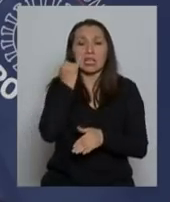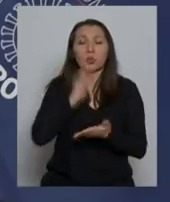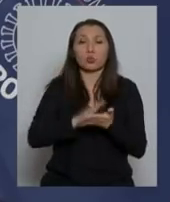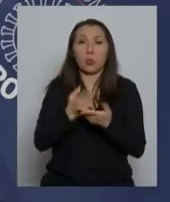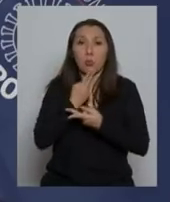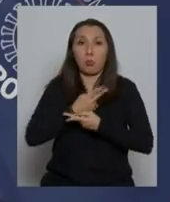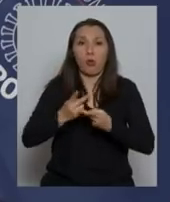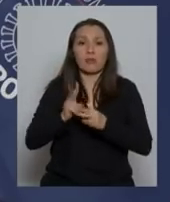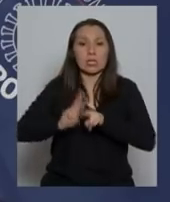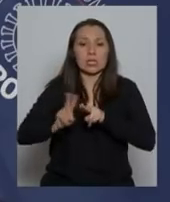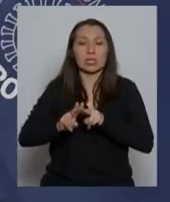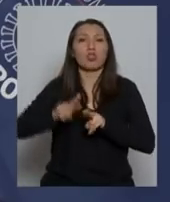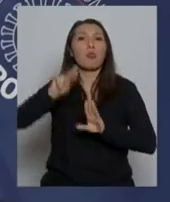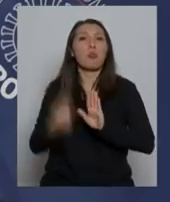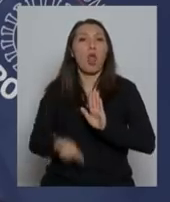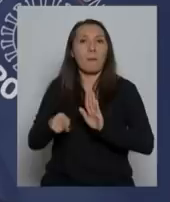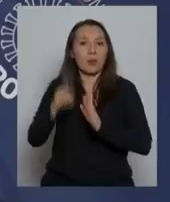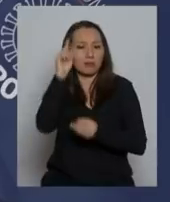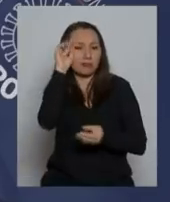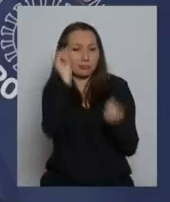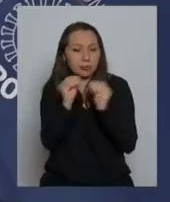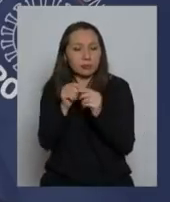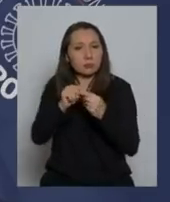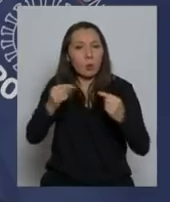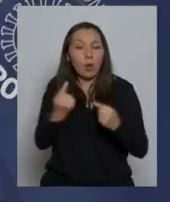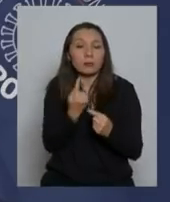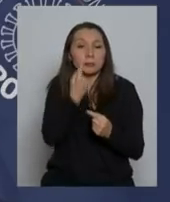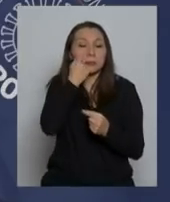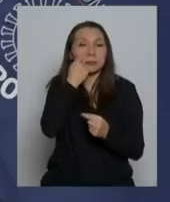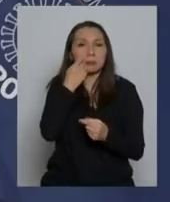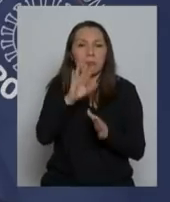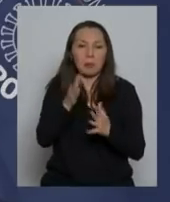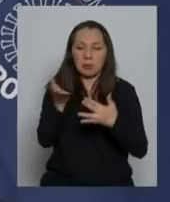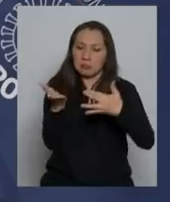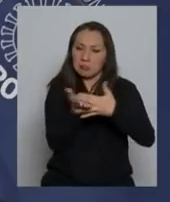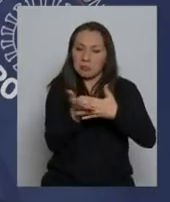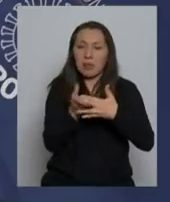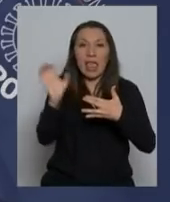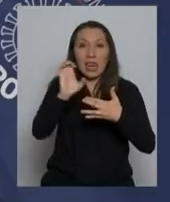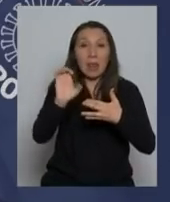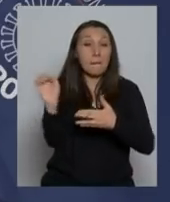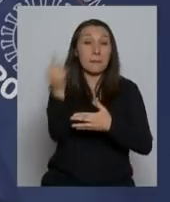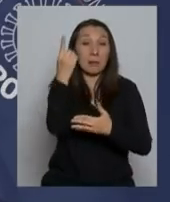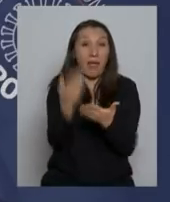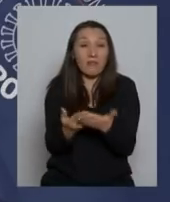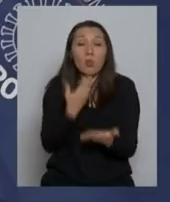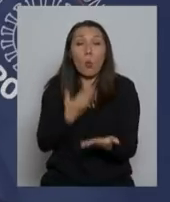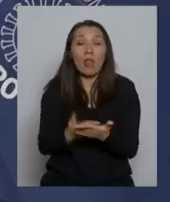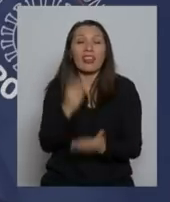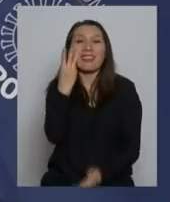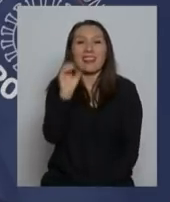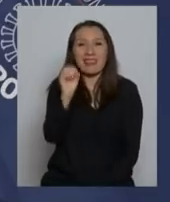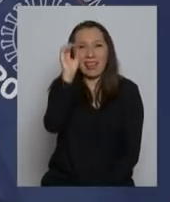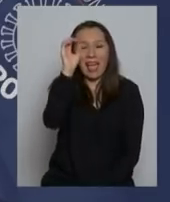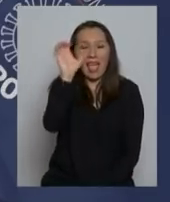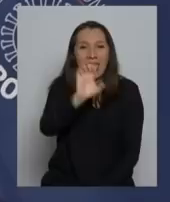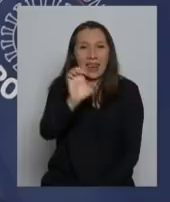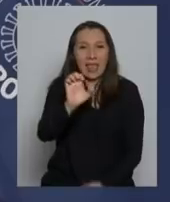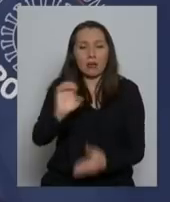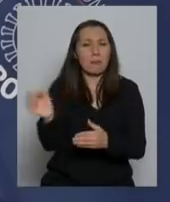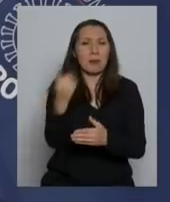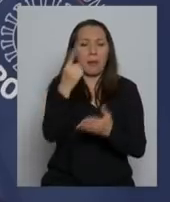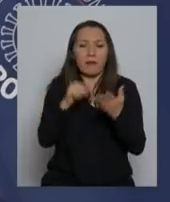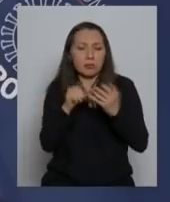Pública, a mediados de enero, tercera semana de enero, y el primer examen se hizo el día 30 de enero. todas